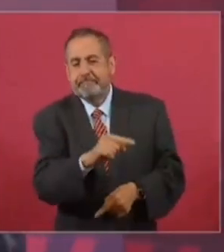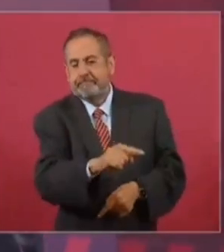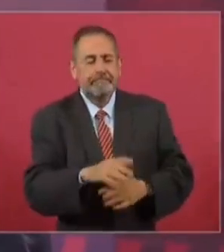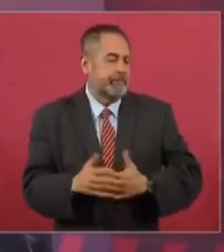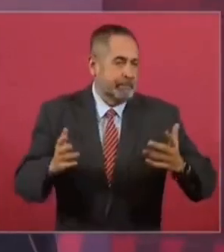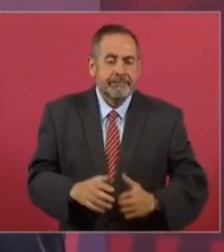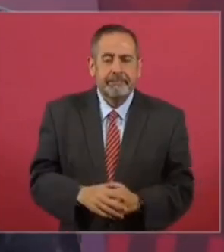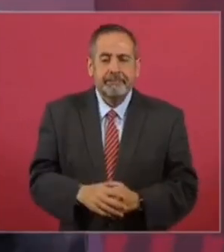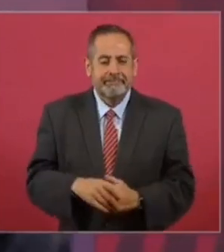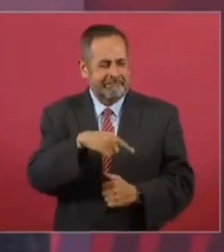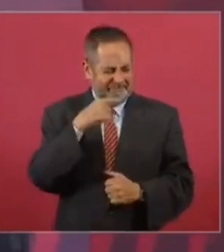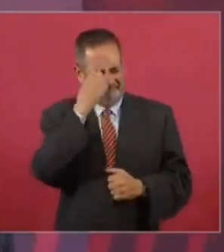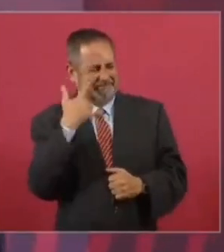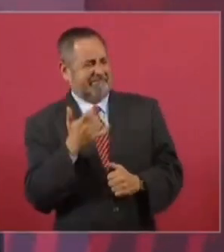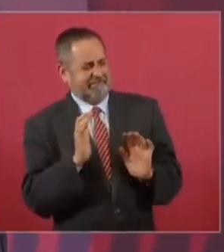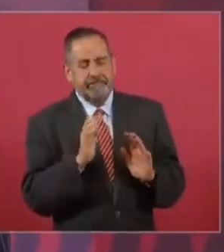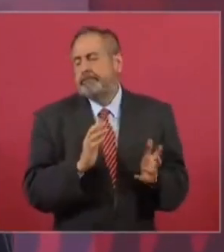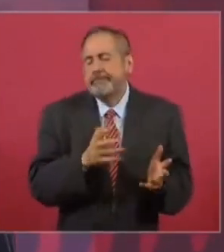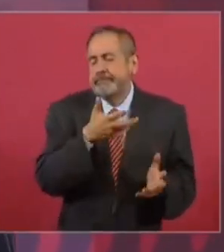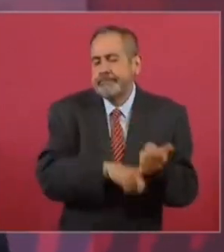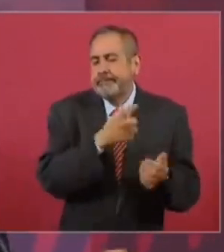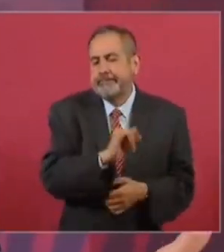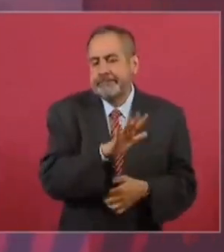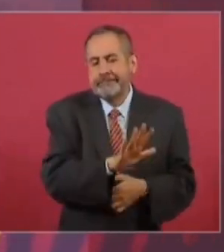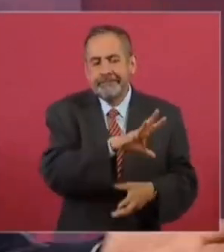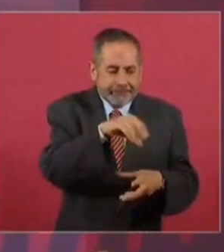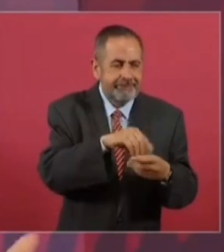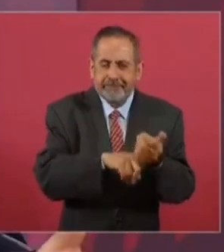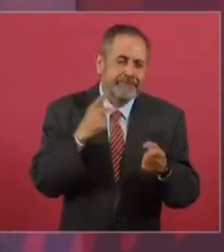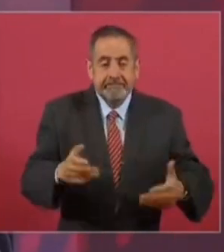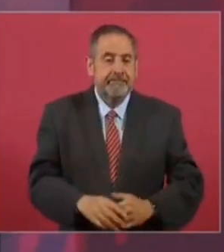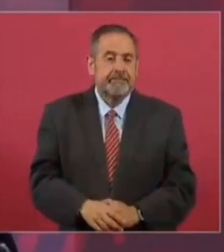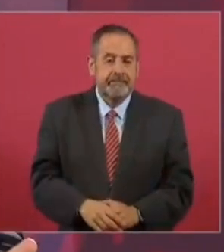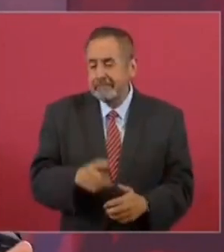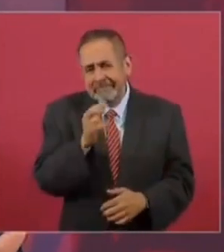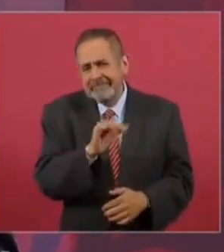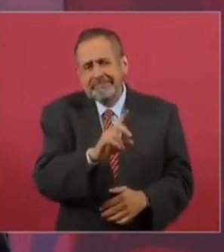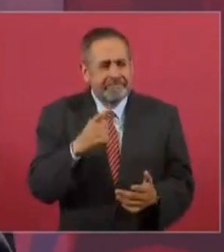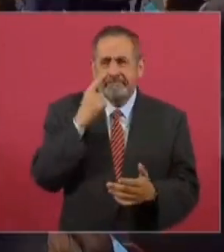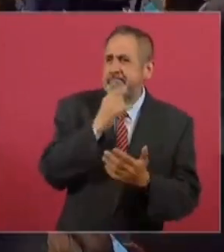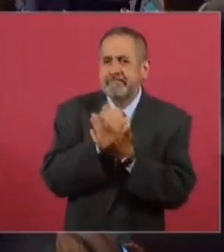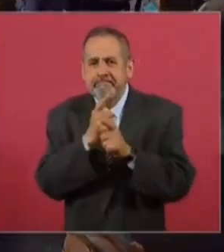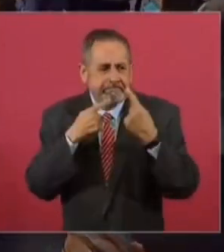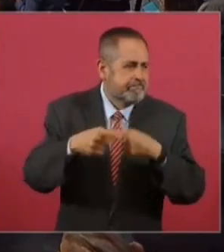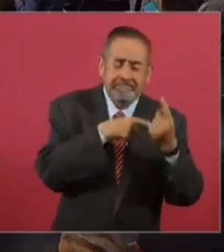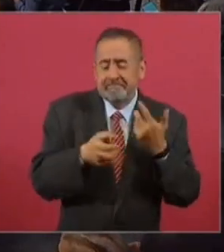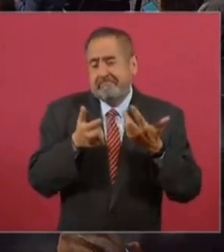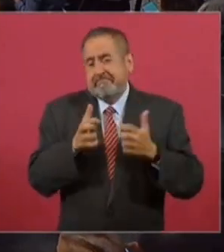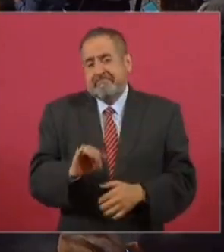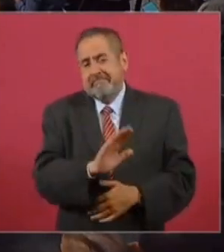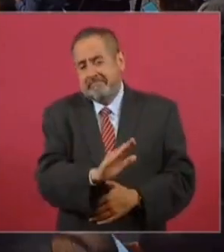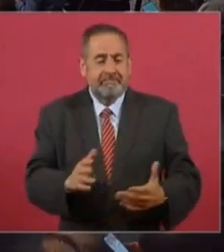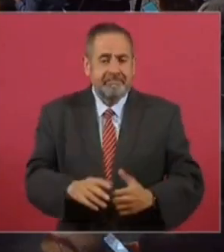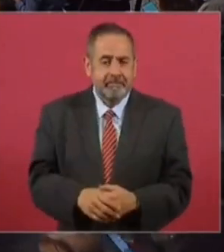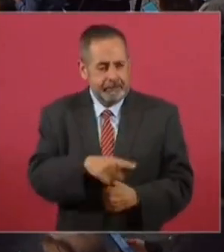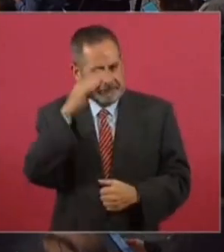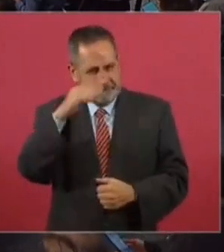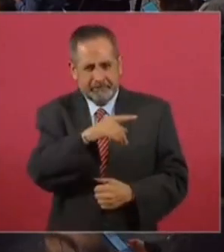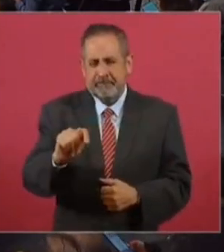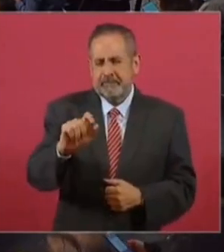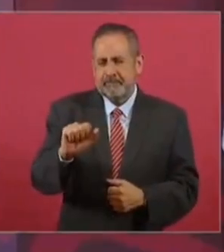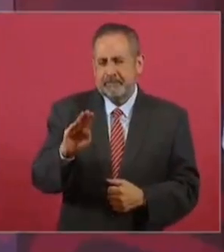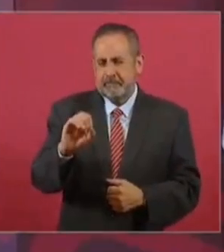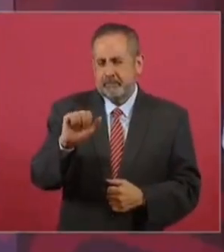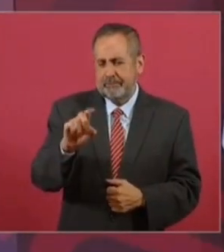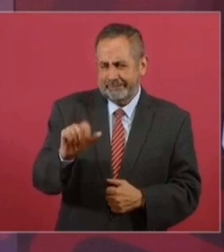que pueden parecer extrañas, ¿no? Pero así es la vida política y así es la democracia. Ese señor